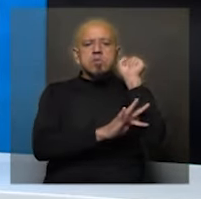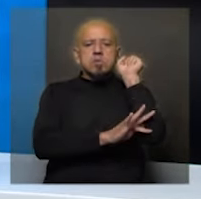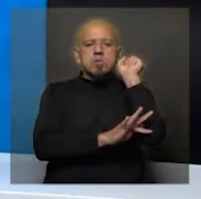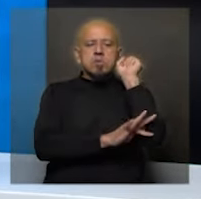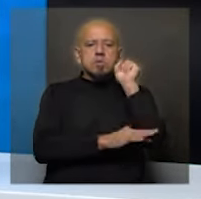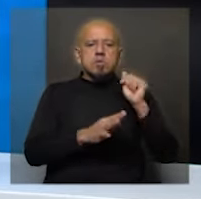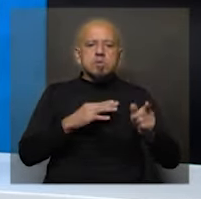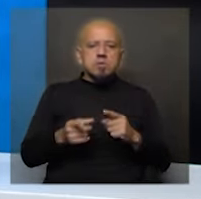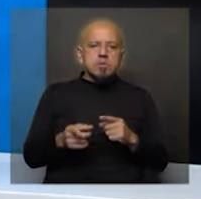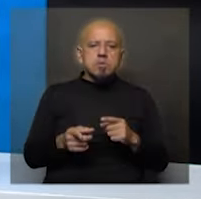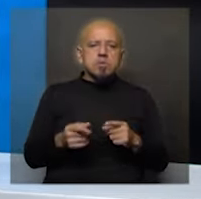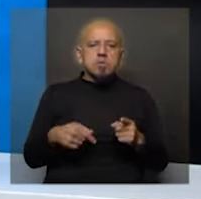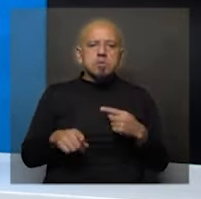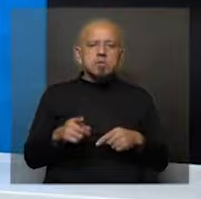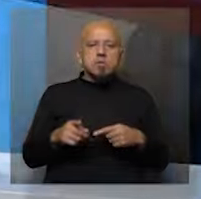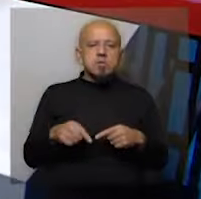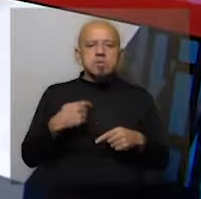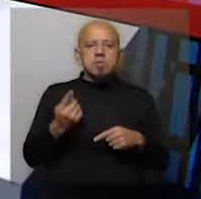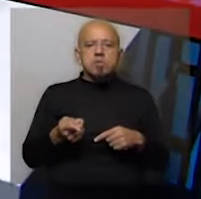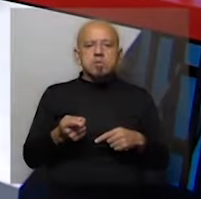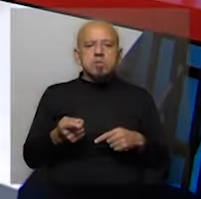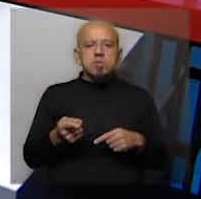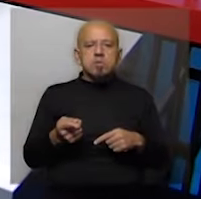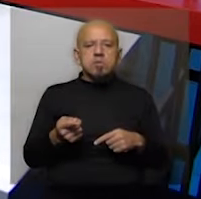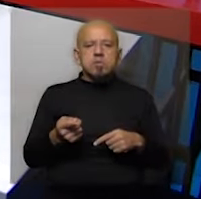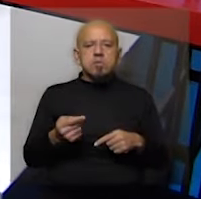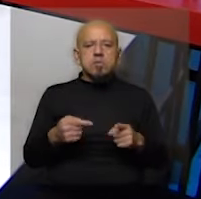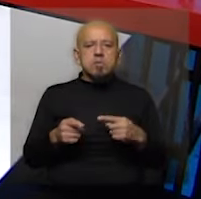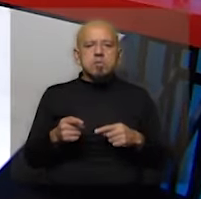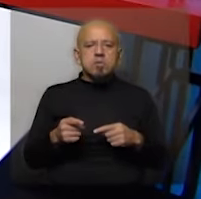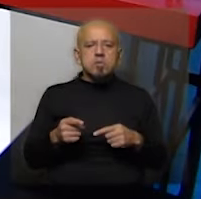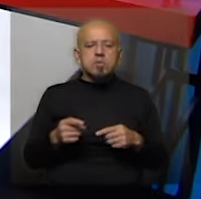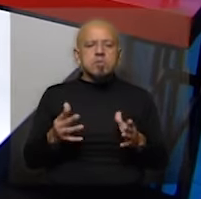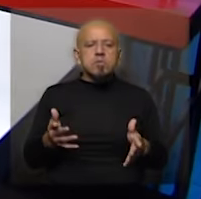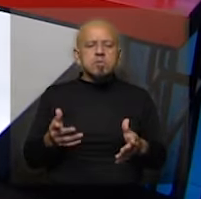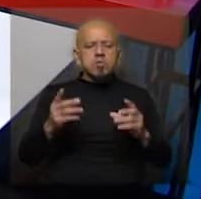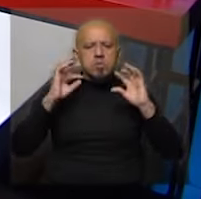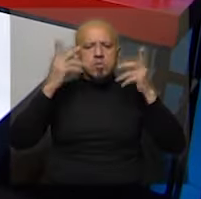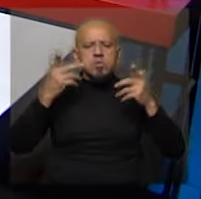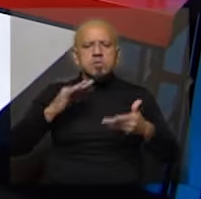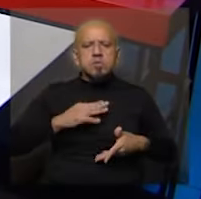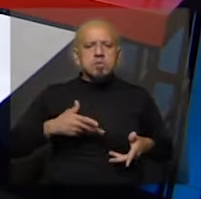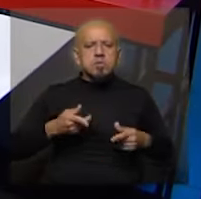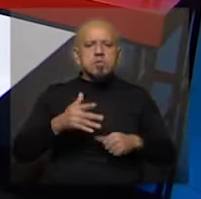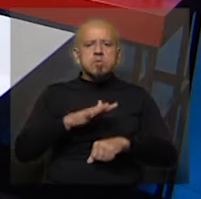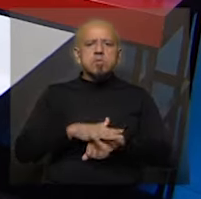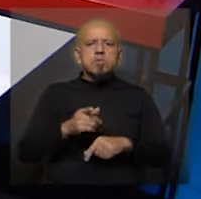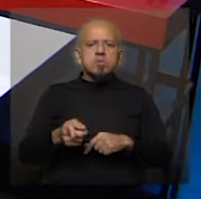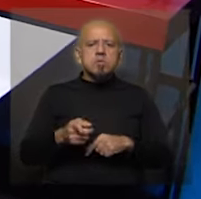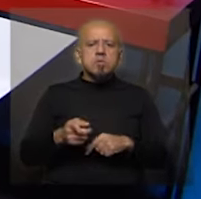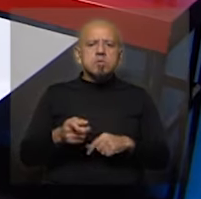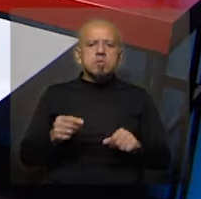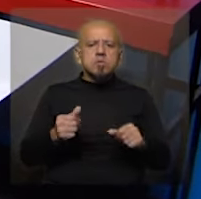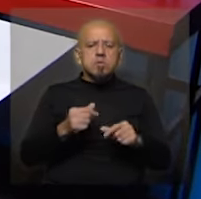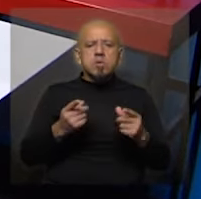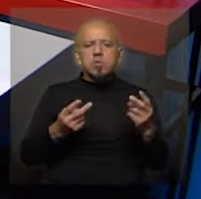hay colegas tenés colegas que tienen otra mirada con respecto este a la violencia de género cuánto condiciona eso Por ejemplo Al momento de tratarlo de